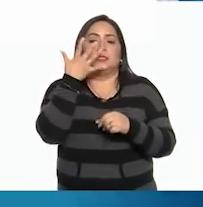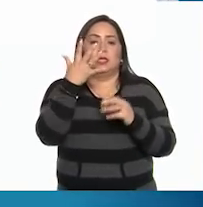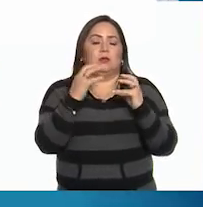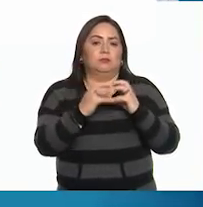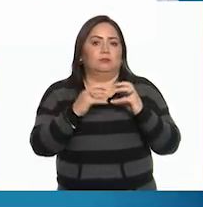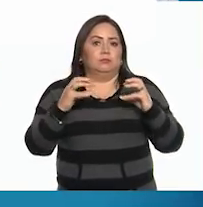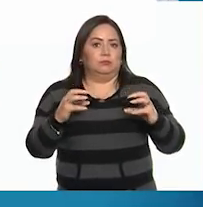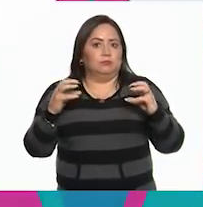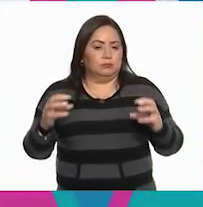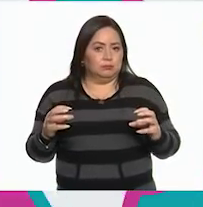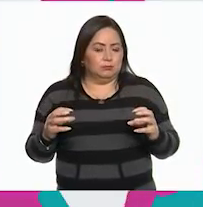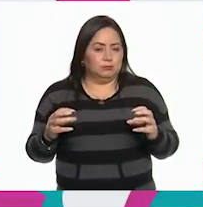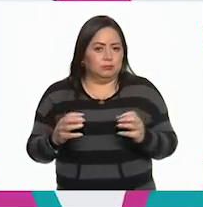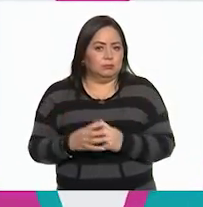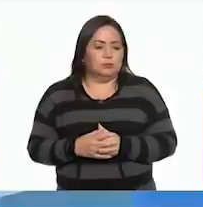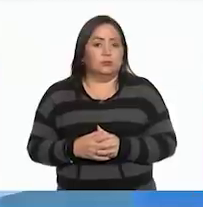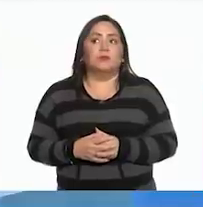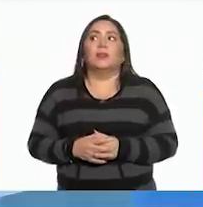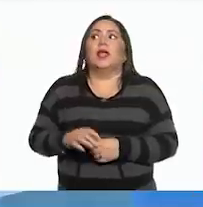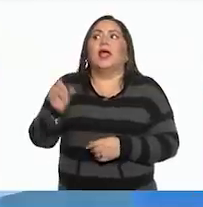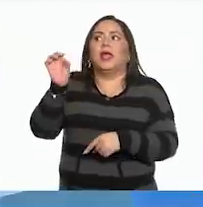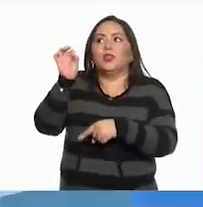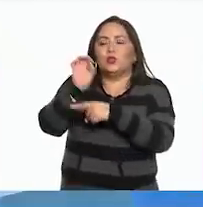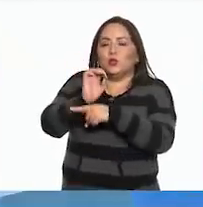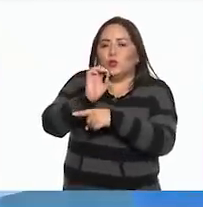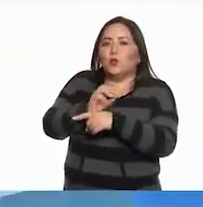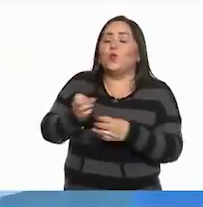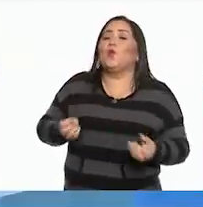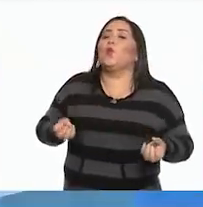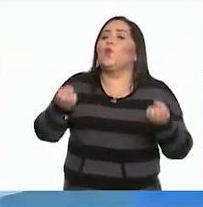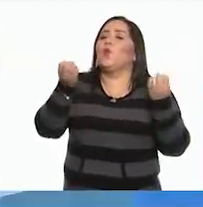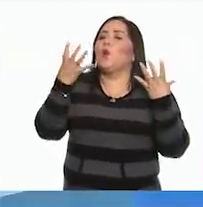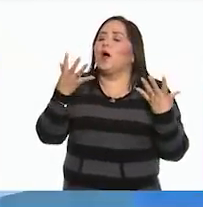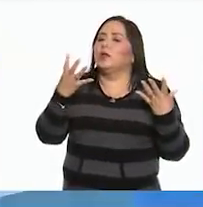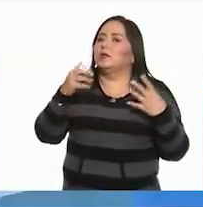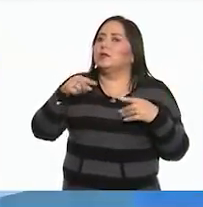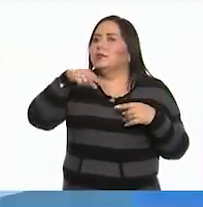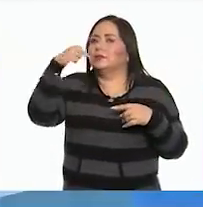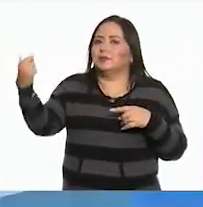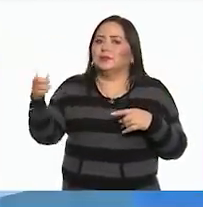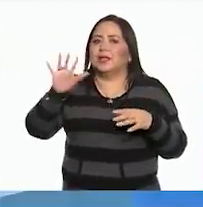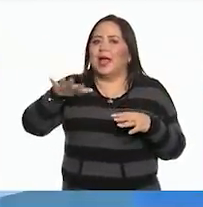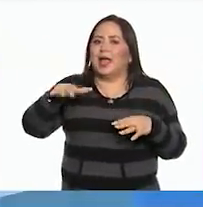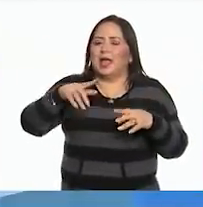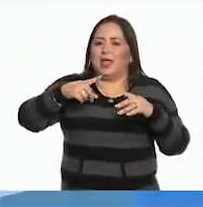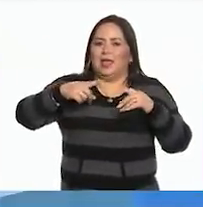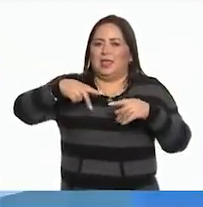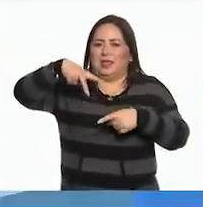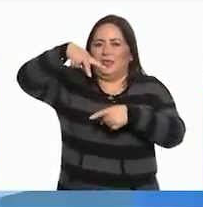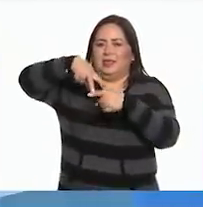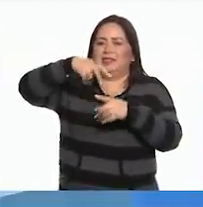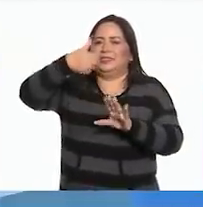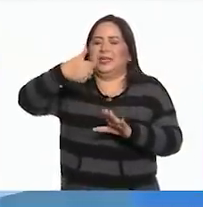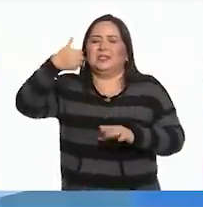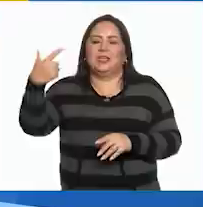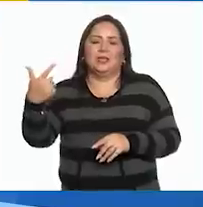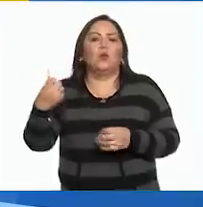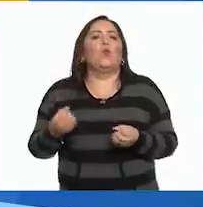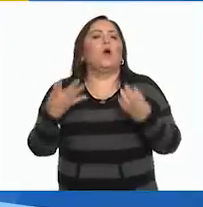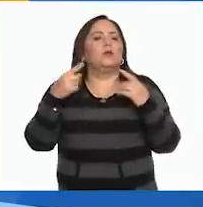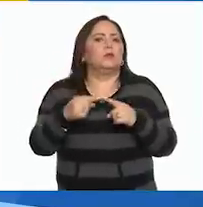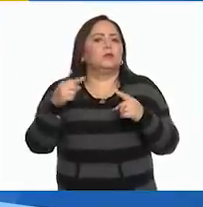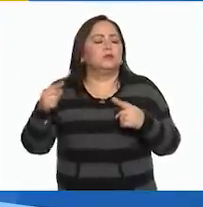5 círculos. Entonces, ¿cuántos círculos tendrán en su base los triángulos de la figura 6 y figura